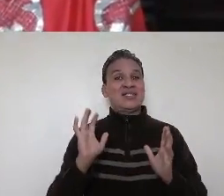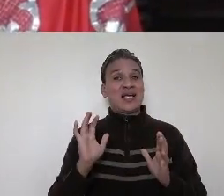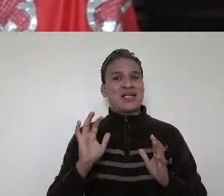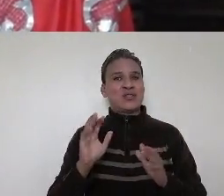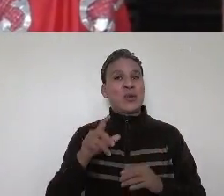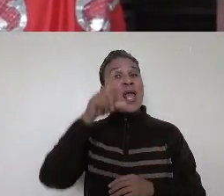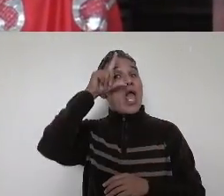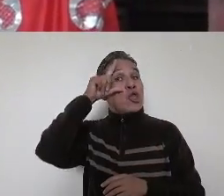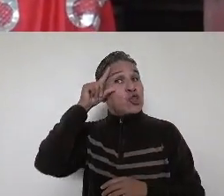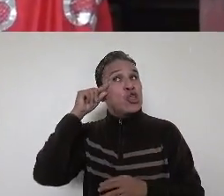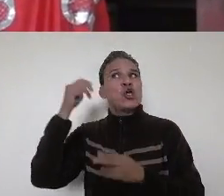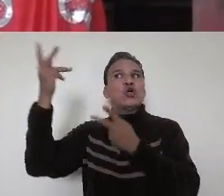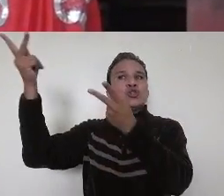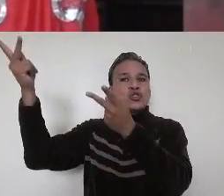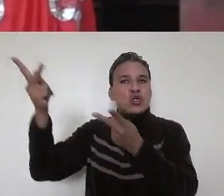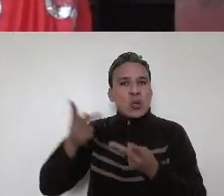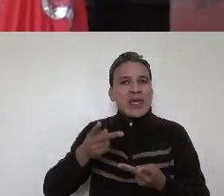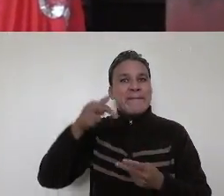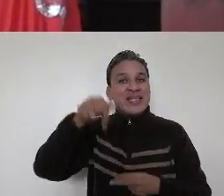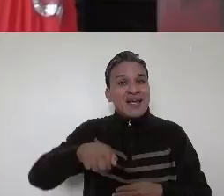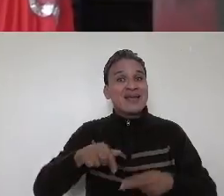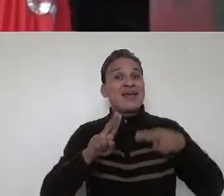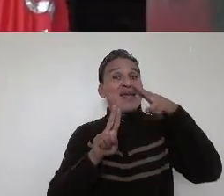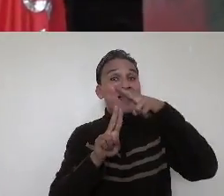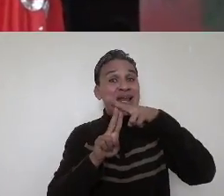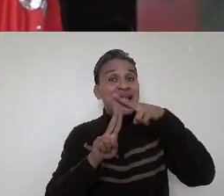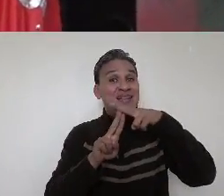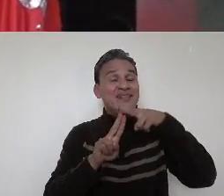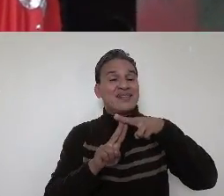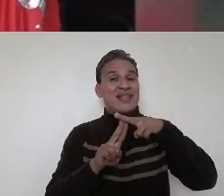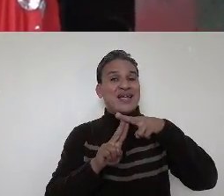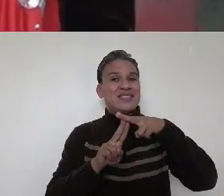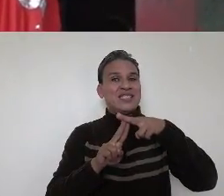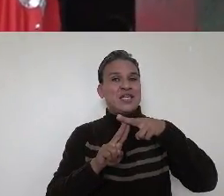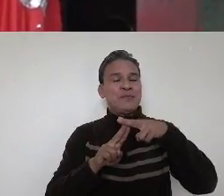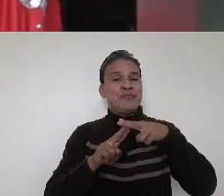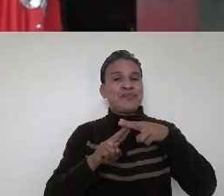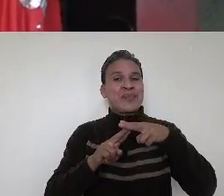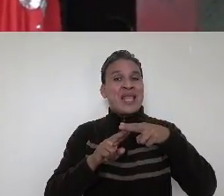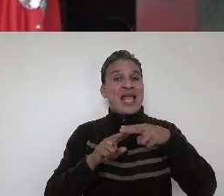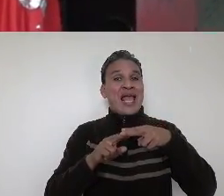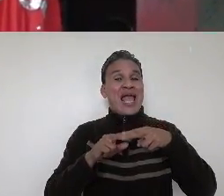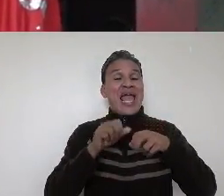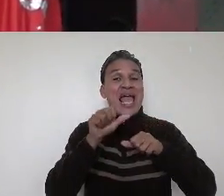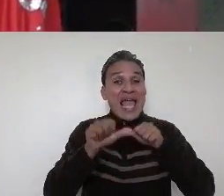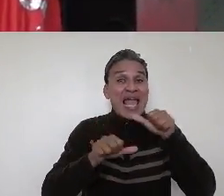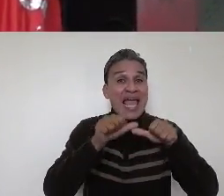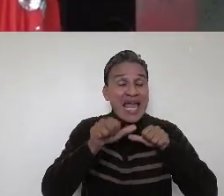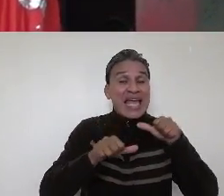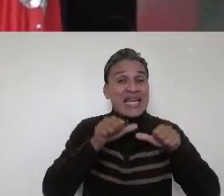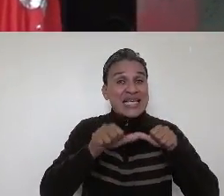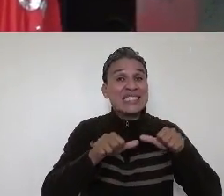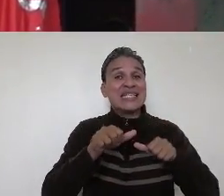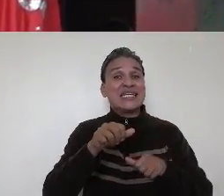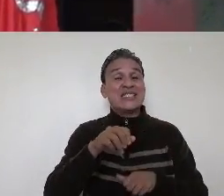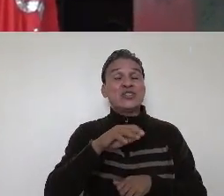nos invita aquí en el Táchira, herederos de los obispos anteriores y de los sacerdotes,